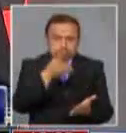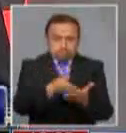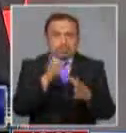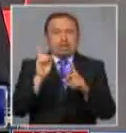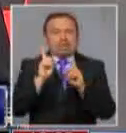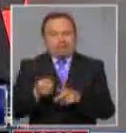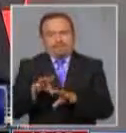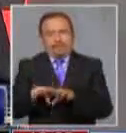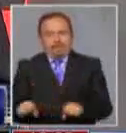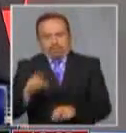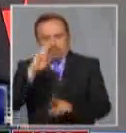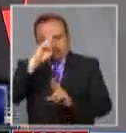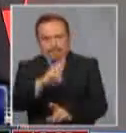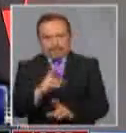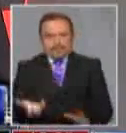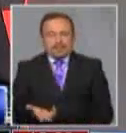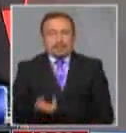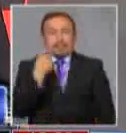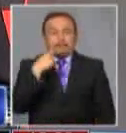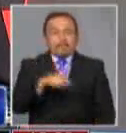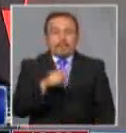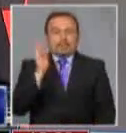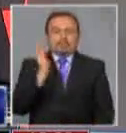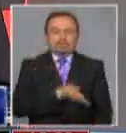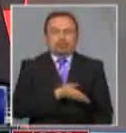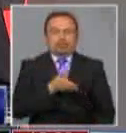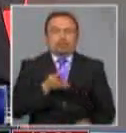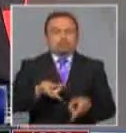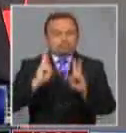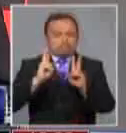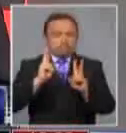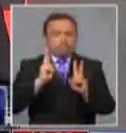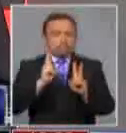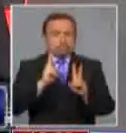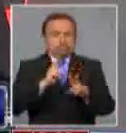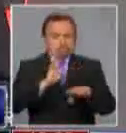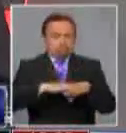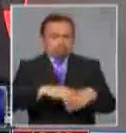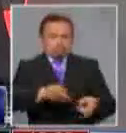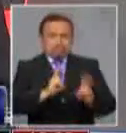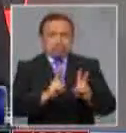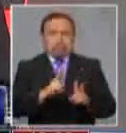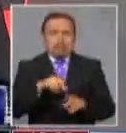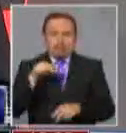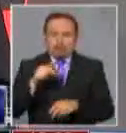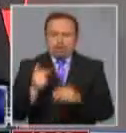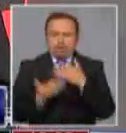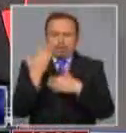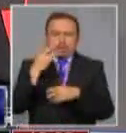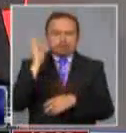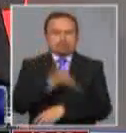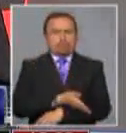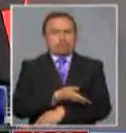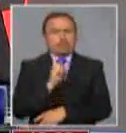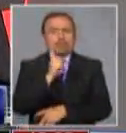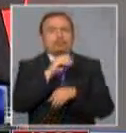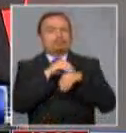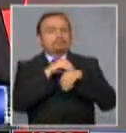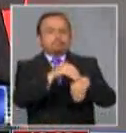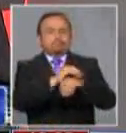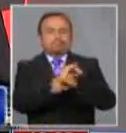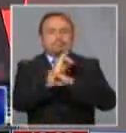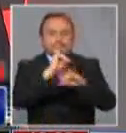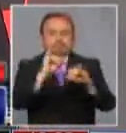tiene que respetar pero aquí se suspendió la autorización eh A media mañana no se le comunicó